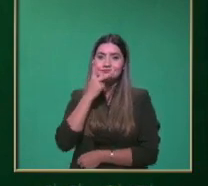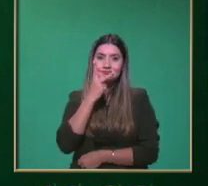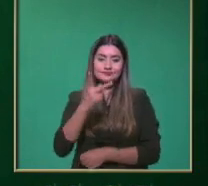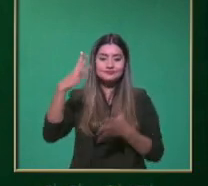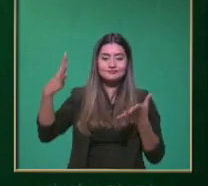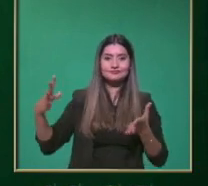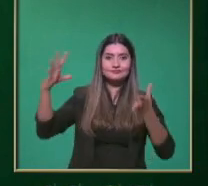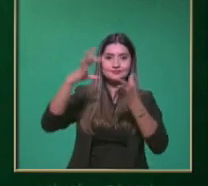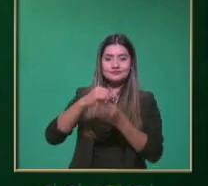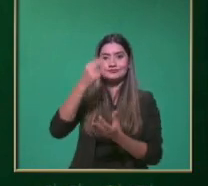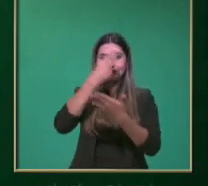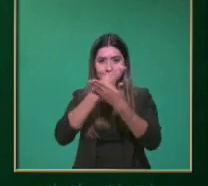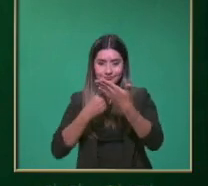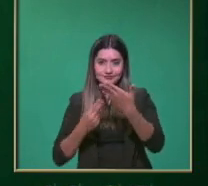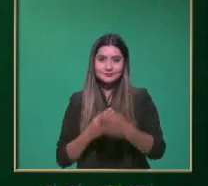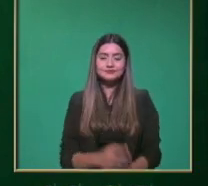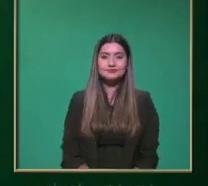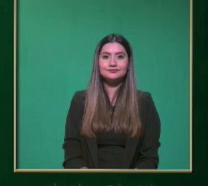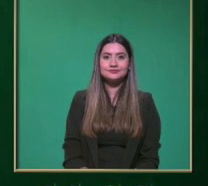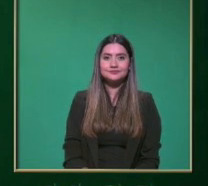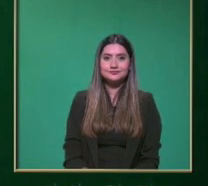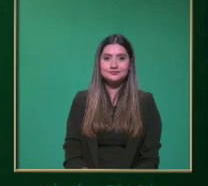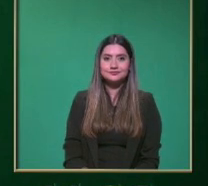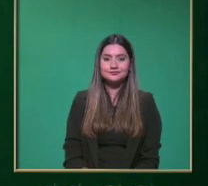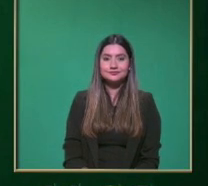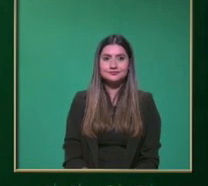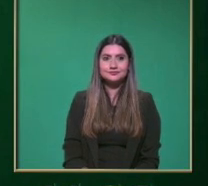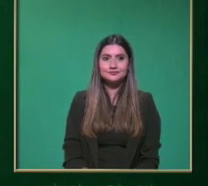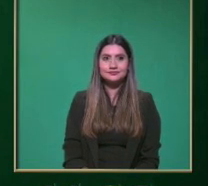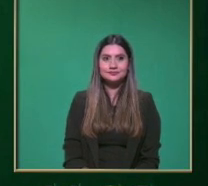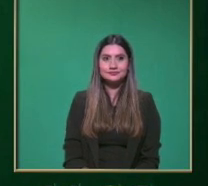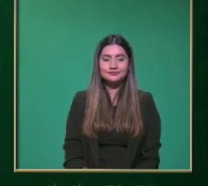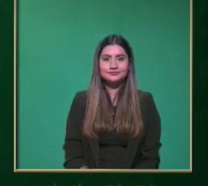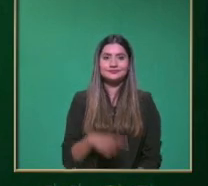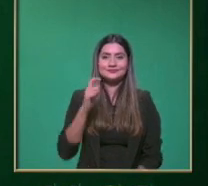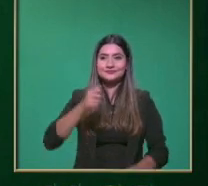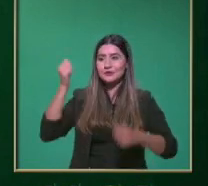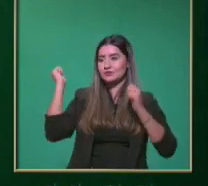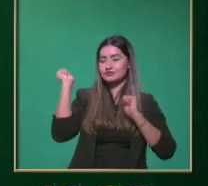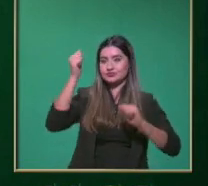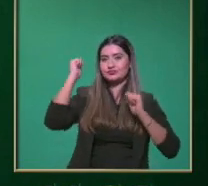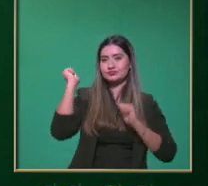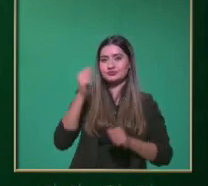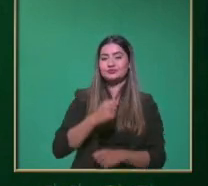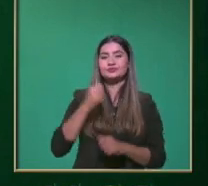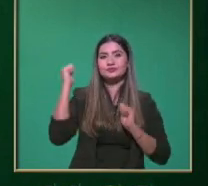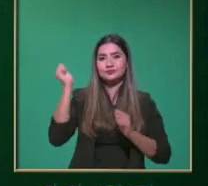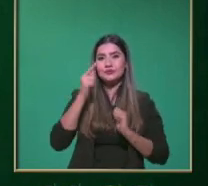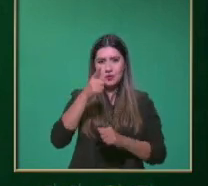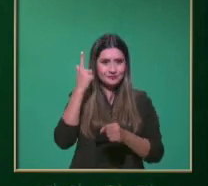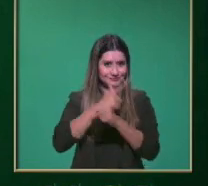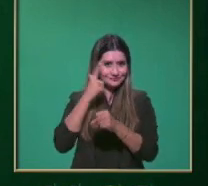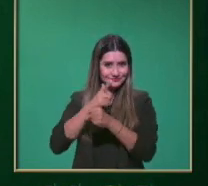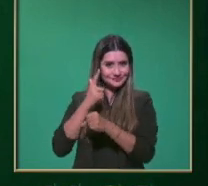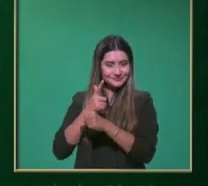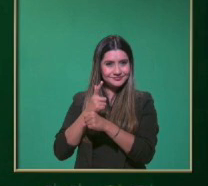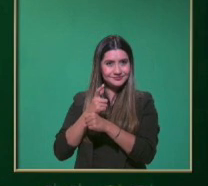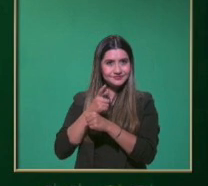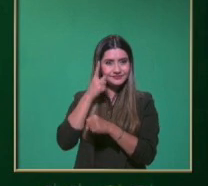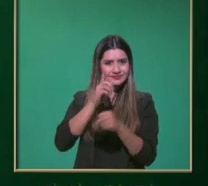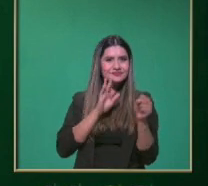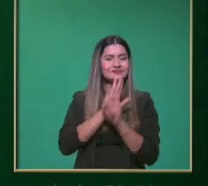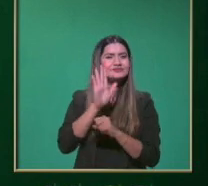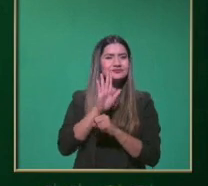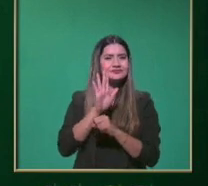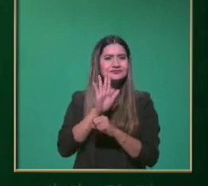dibujo. ¡Ay, qué bonita! Esta es una piñata. ¿Ya la identificaron? Piñata. ¿Y qué sílaba le